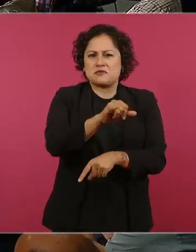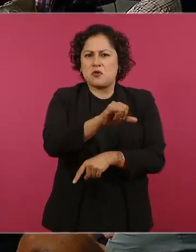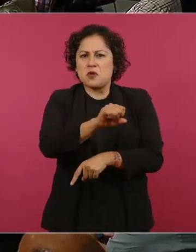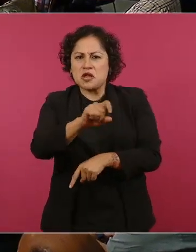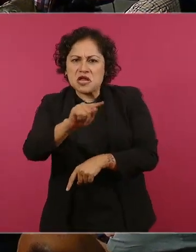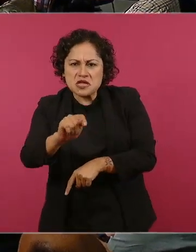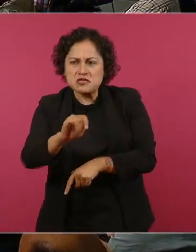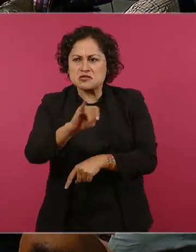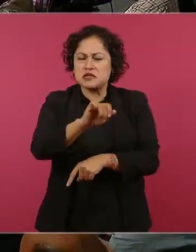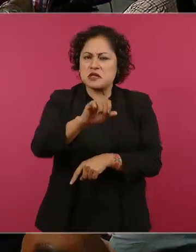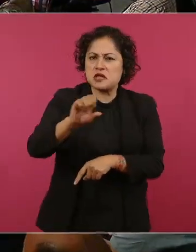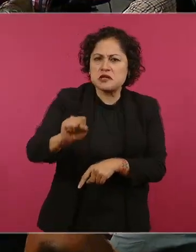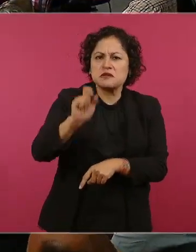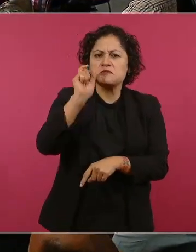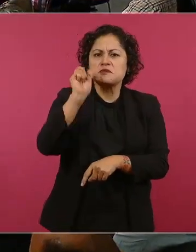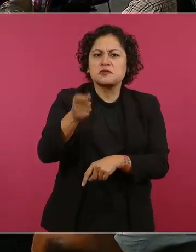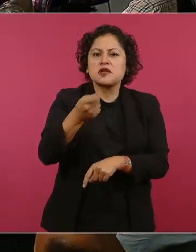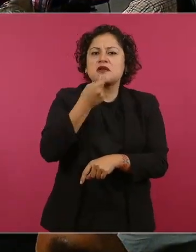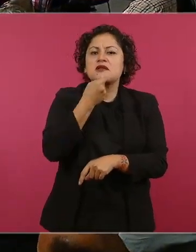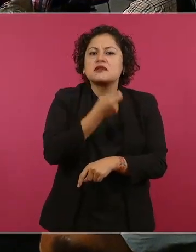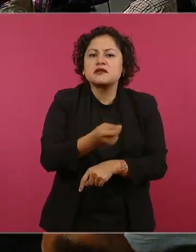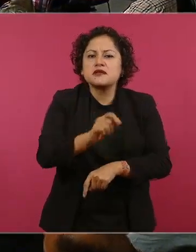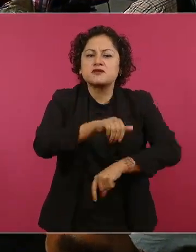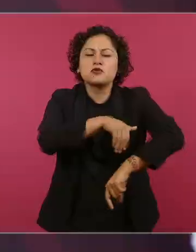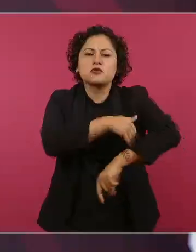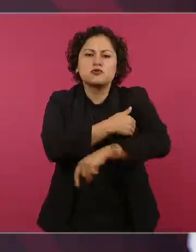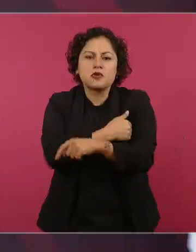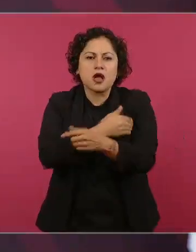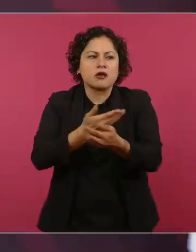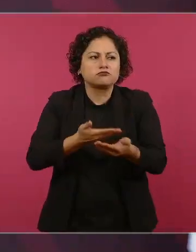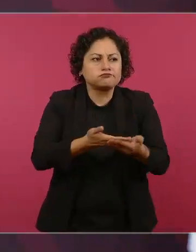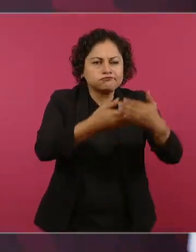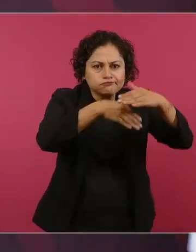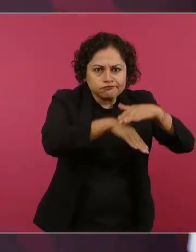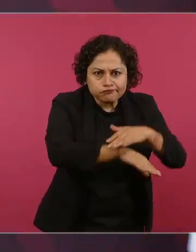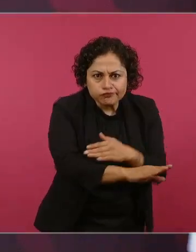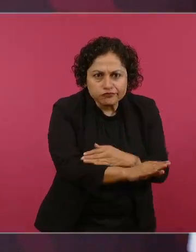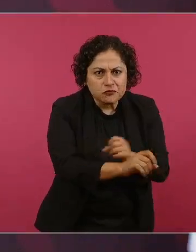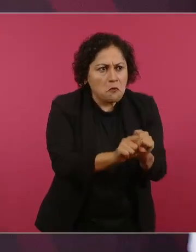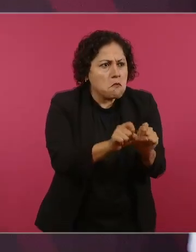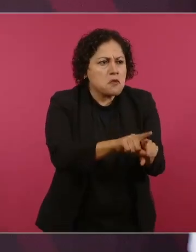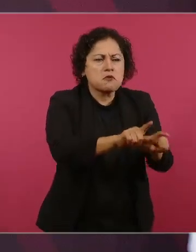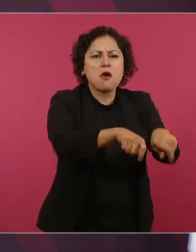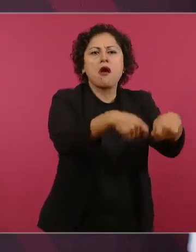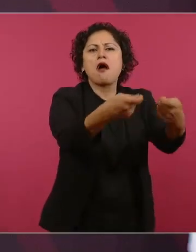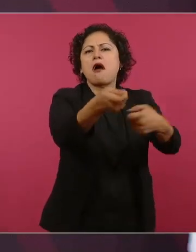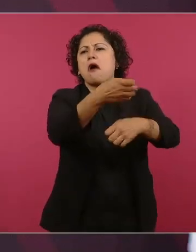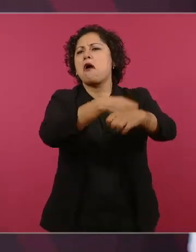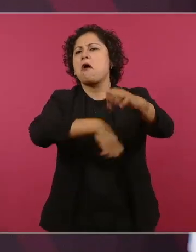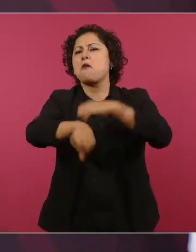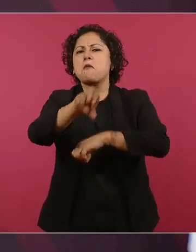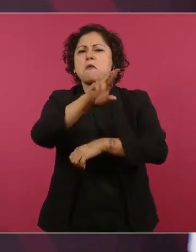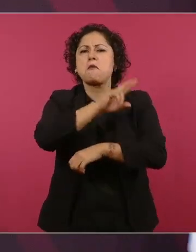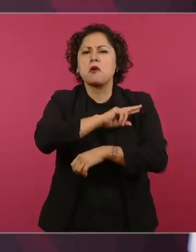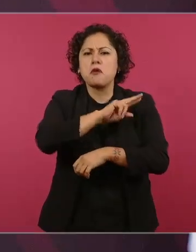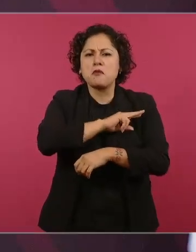y de las tragedias que esa política privatizadora ocasionó.